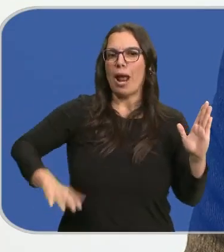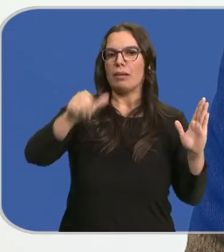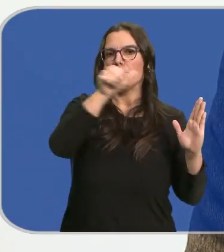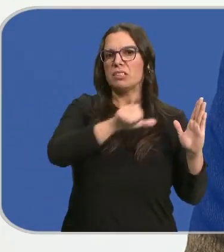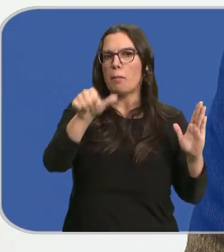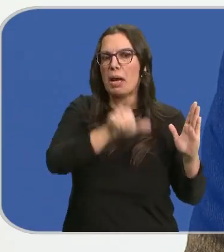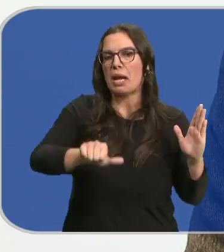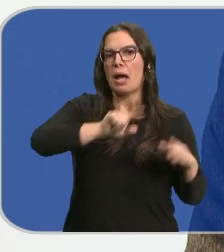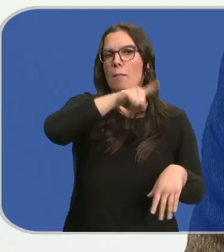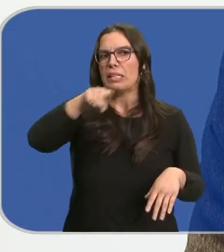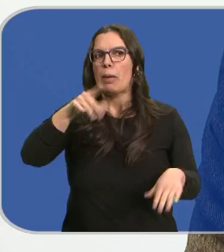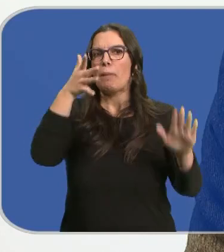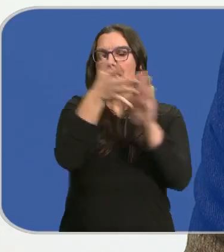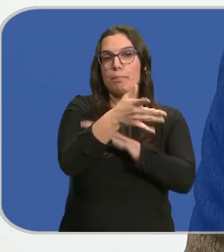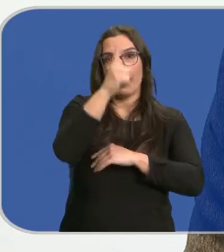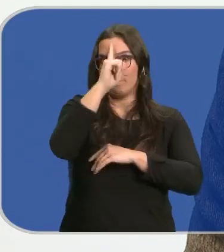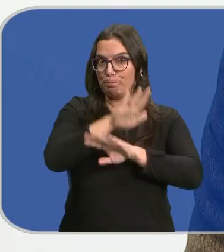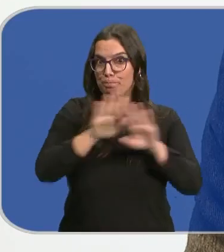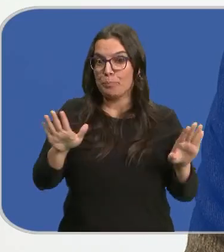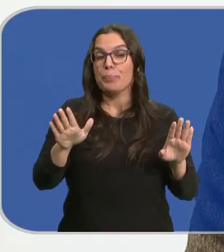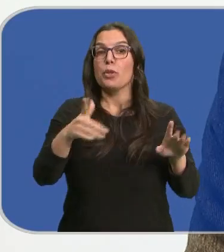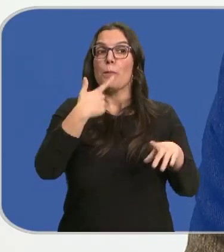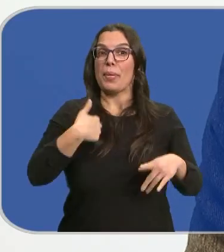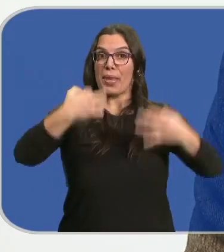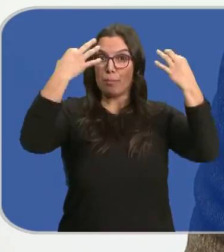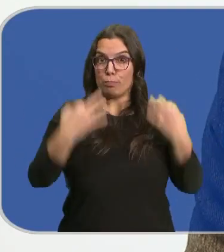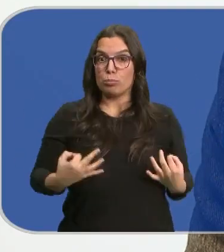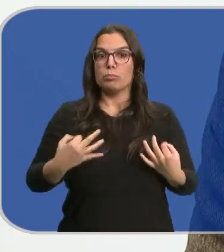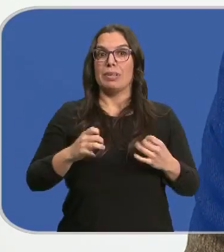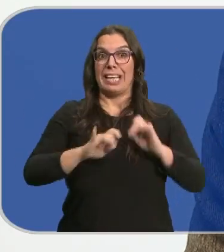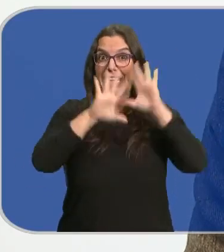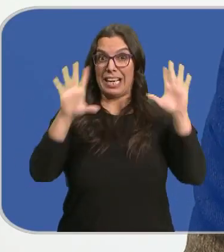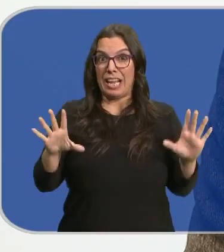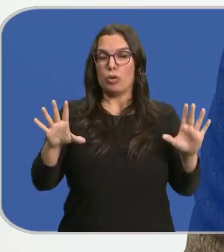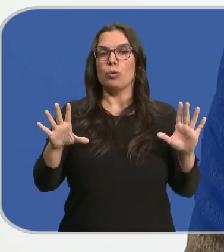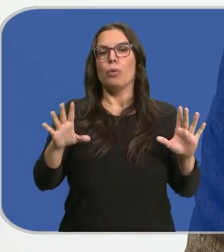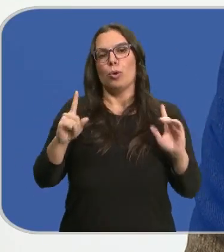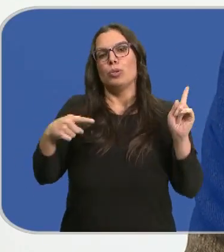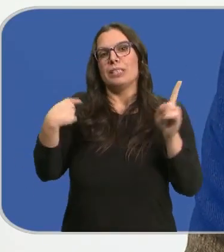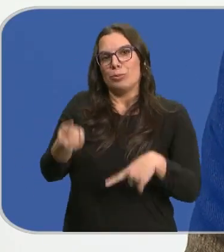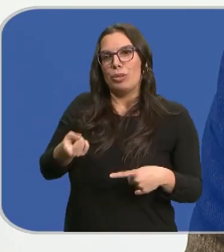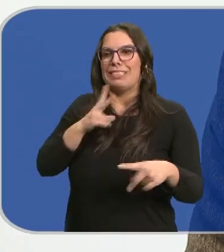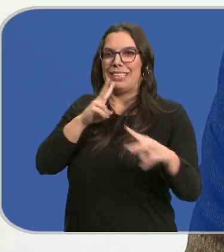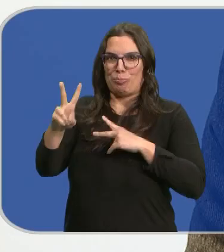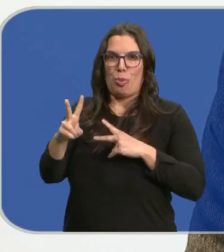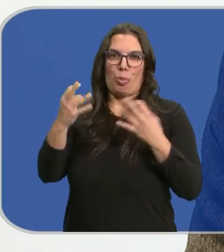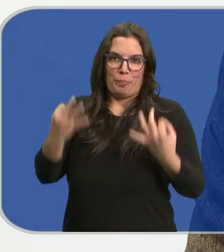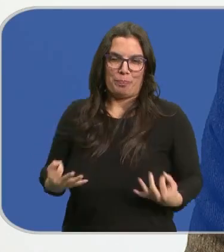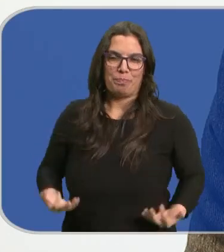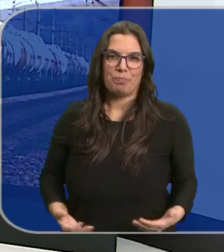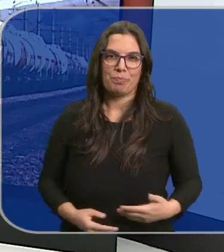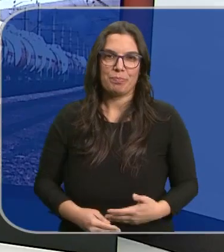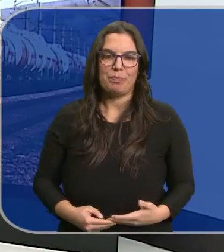de meses o va a ser definitiva. Entonces, cuando tengamos suficiente información, pues obviamente les podremos contestar a esta